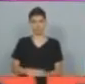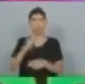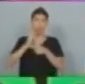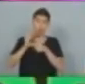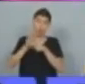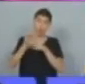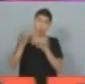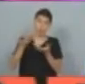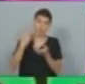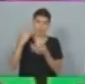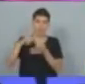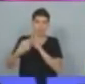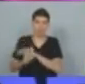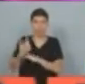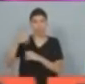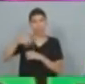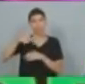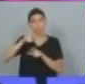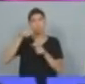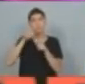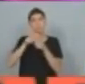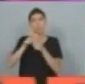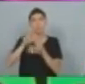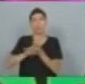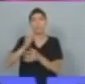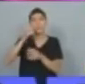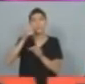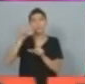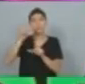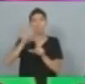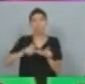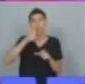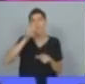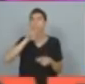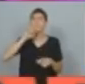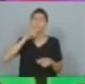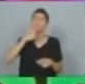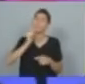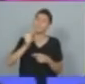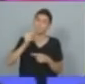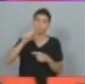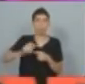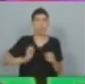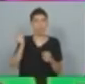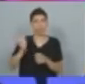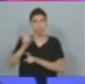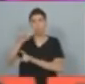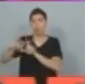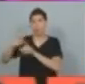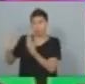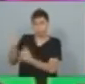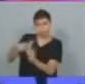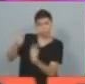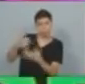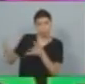su nombre lo indica, el insondable reality intitulado El Artista del Año pretende descubrir entre la manada de sabandijas que seleccionaron para la ocasión a